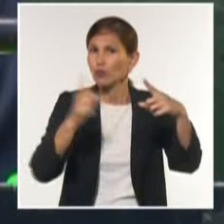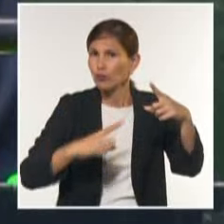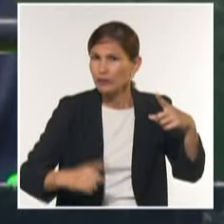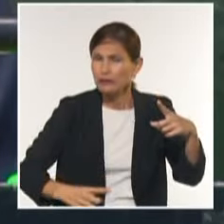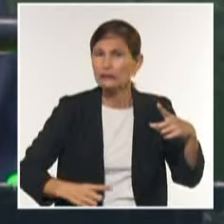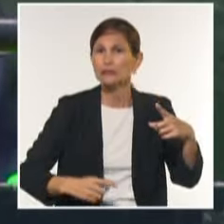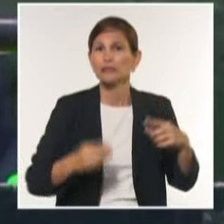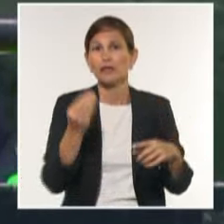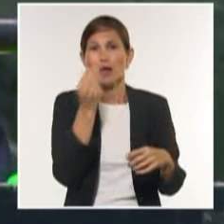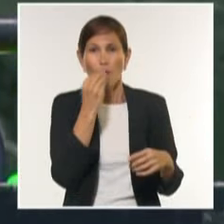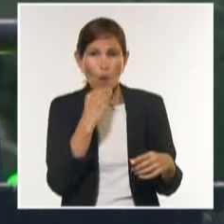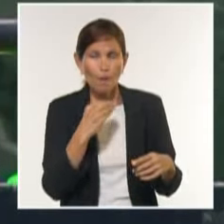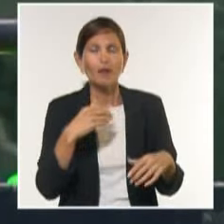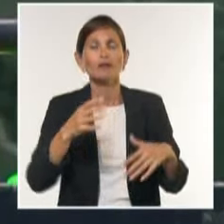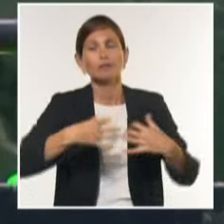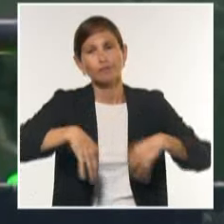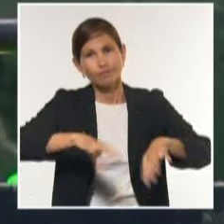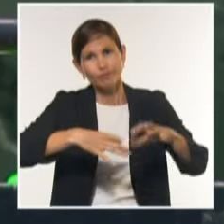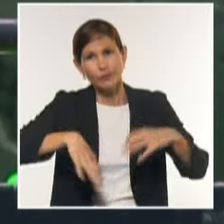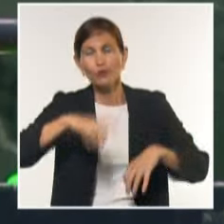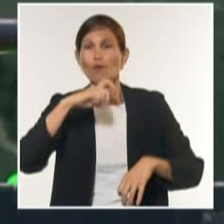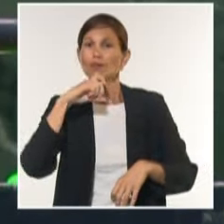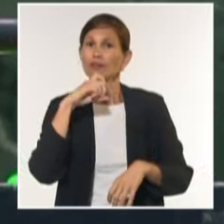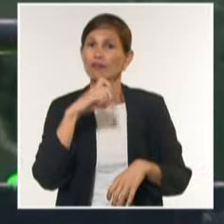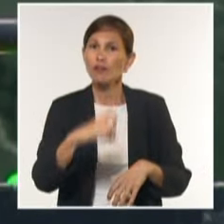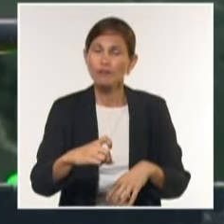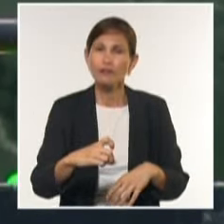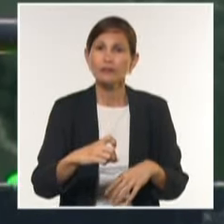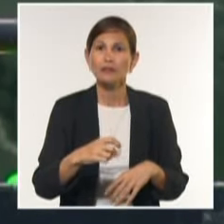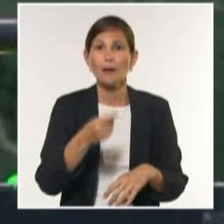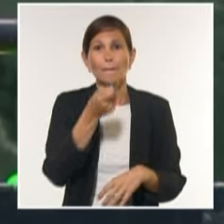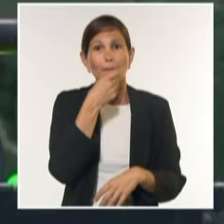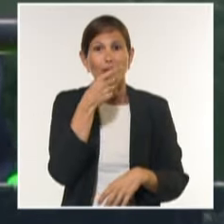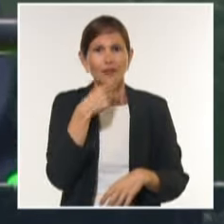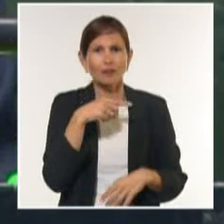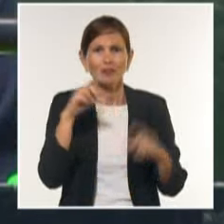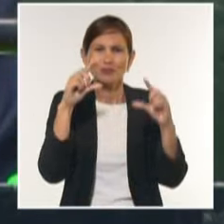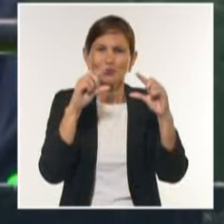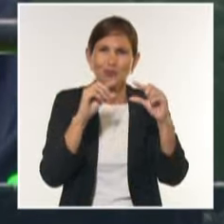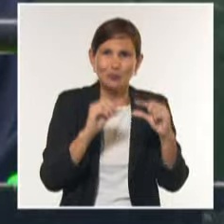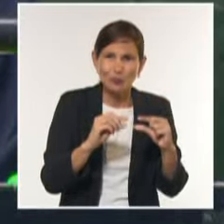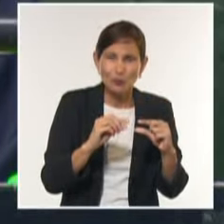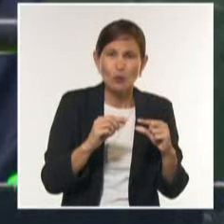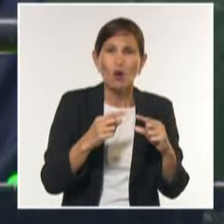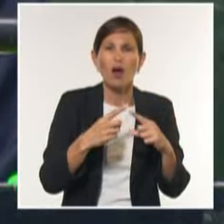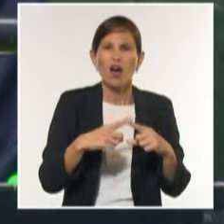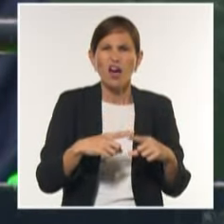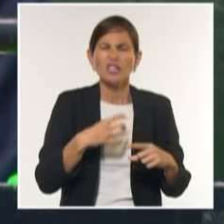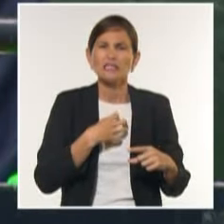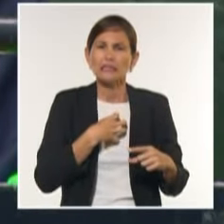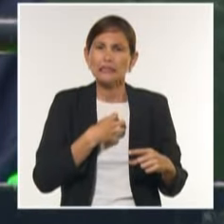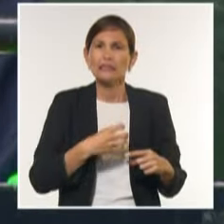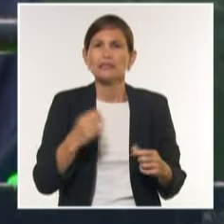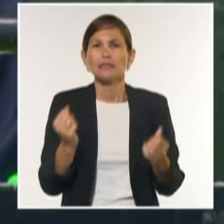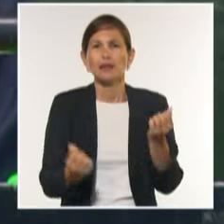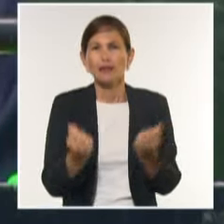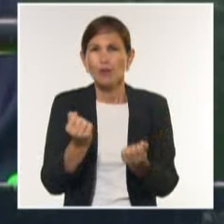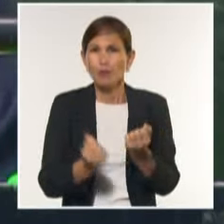alimentos, insuficiente disponibilidad de medicamentos, depresión del transporte